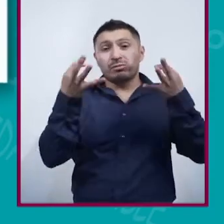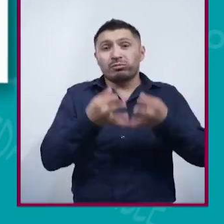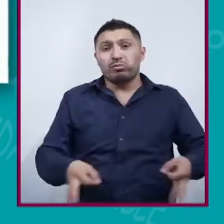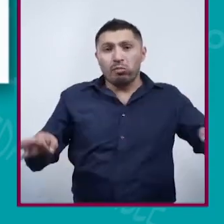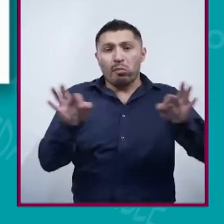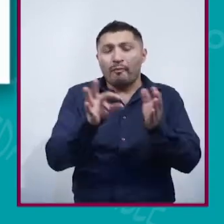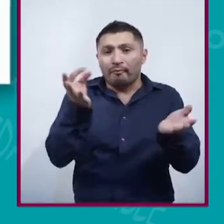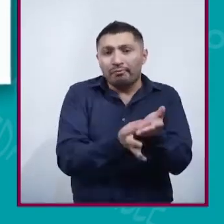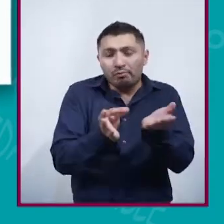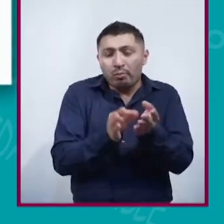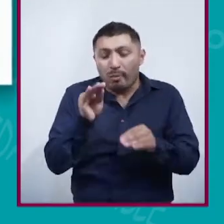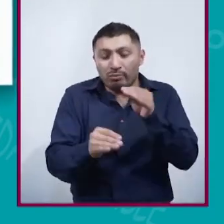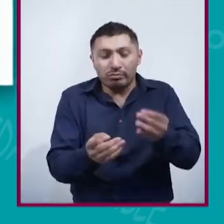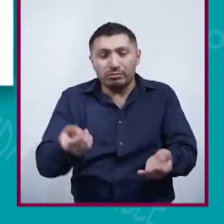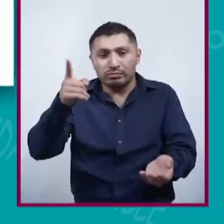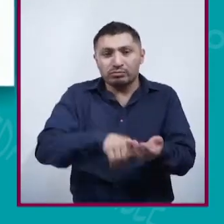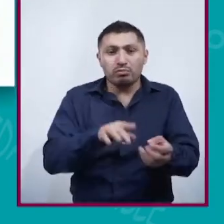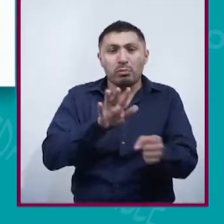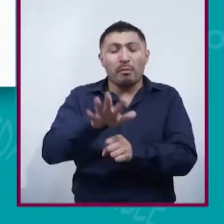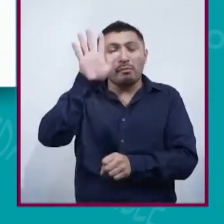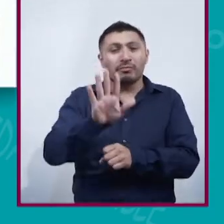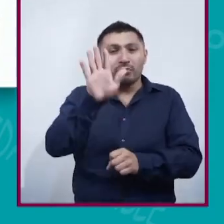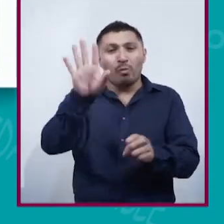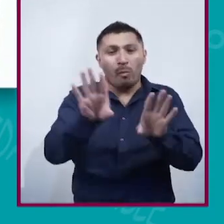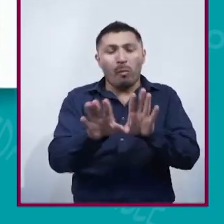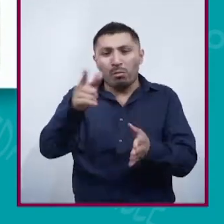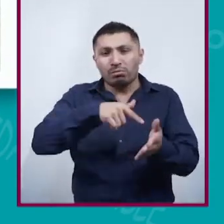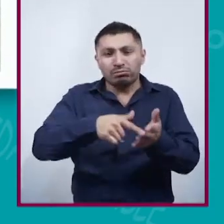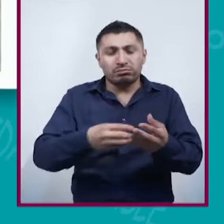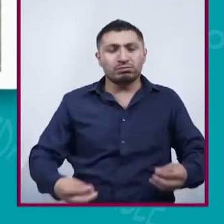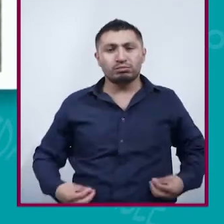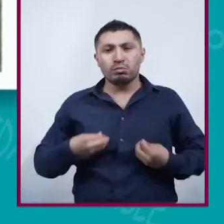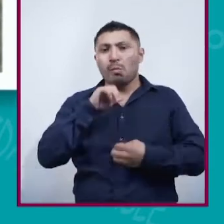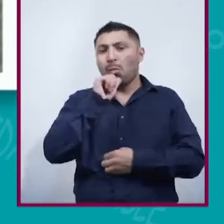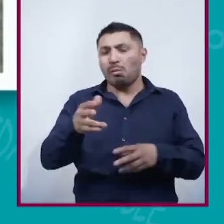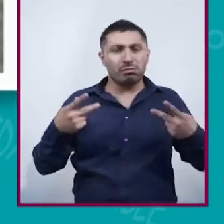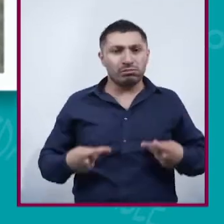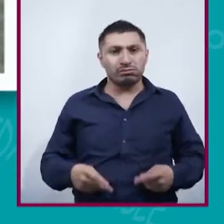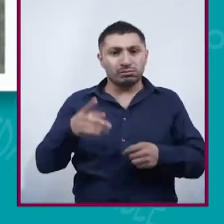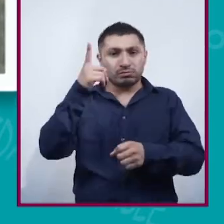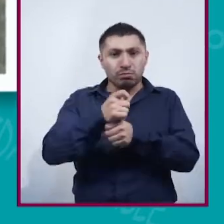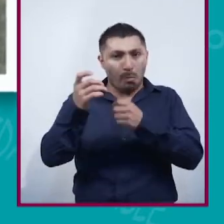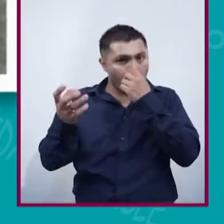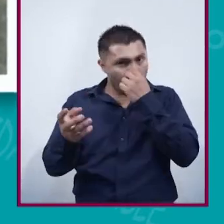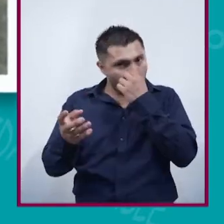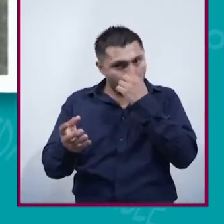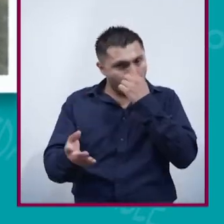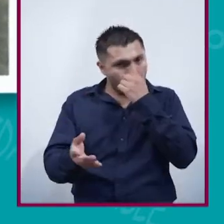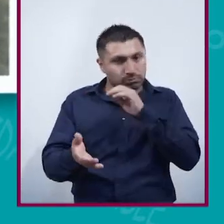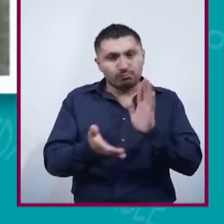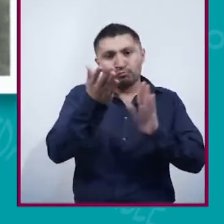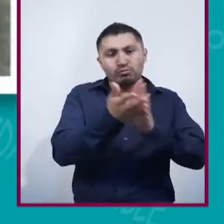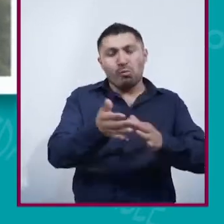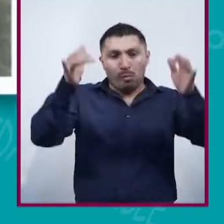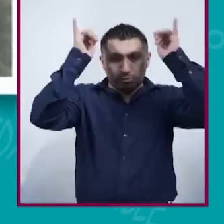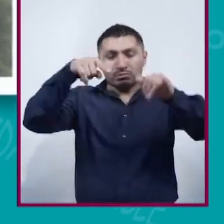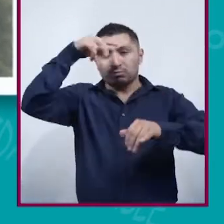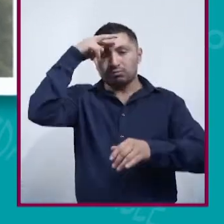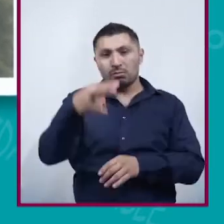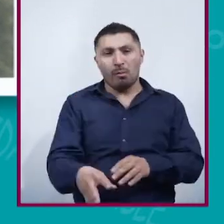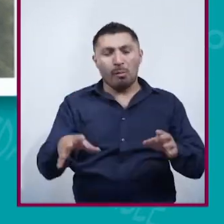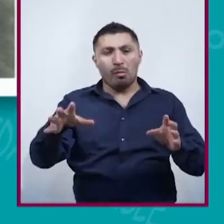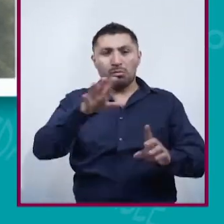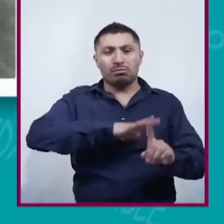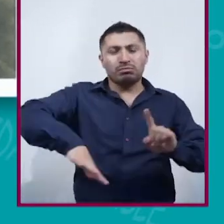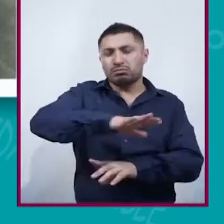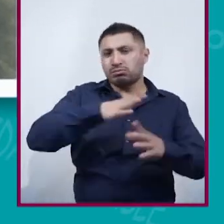de hierros y acero en medio de lo que parece ser un lugar deshabitado. Fue la primera edificación taurina de México, cuya estructura